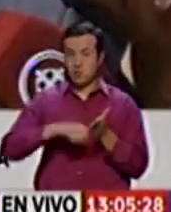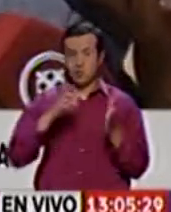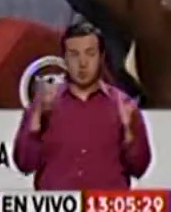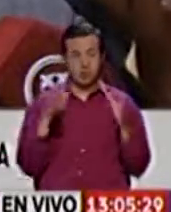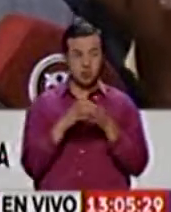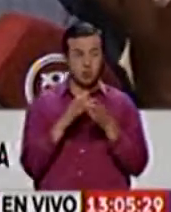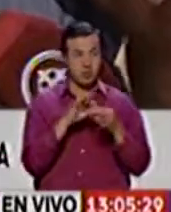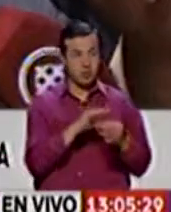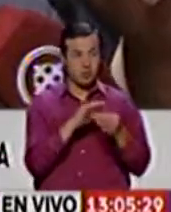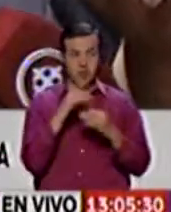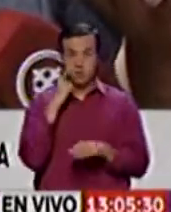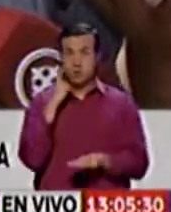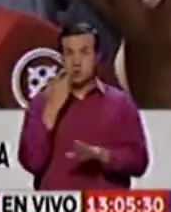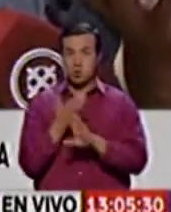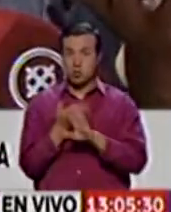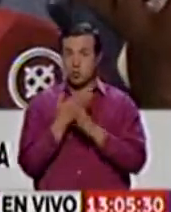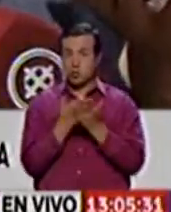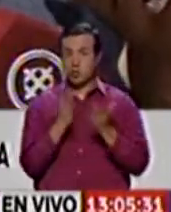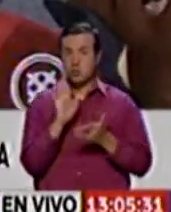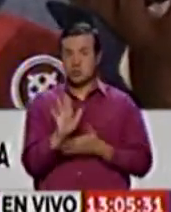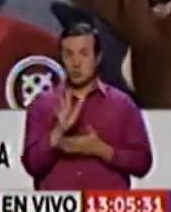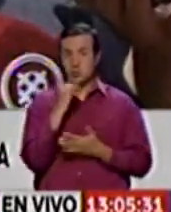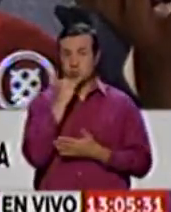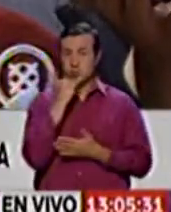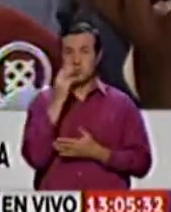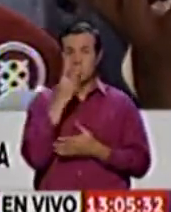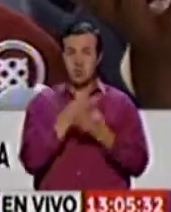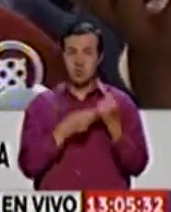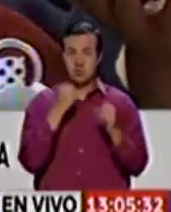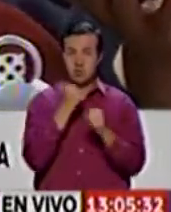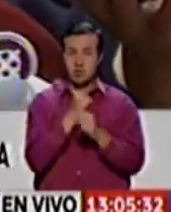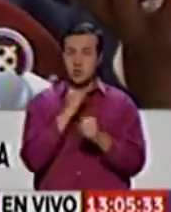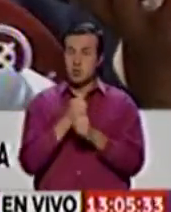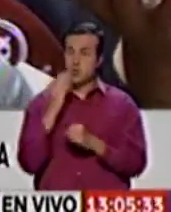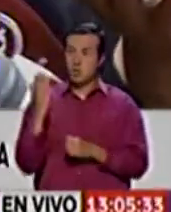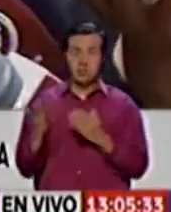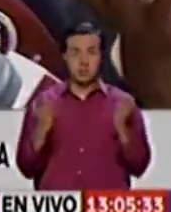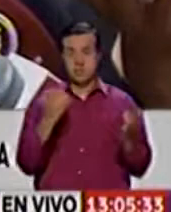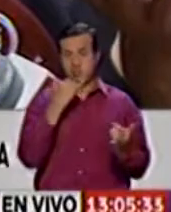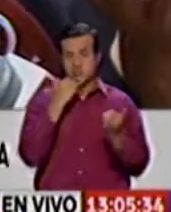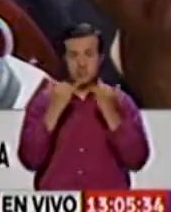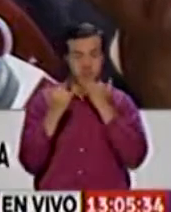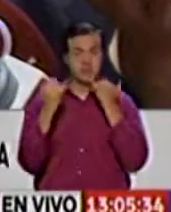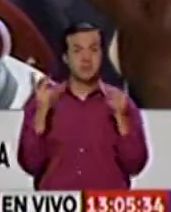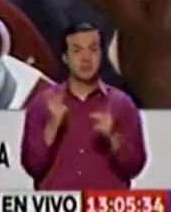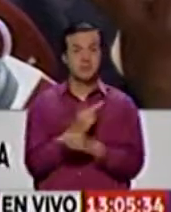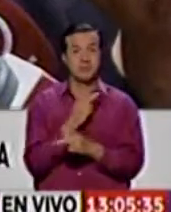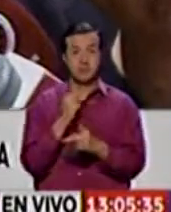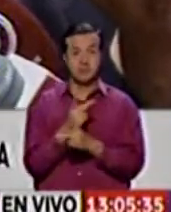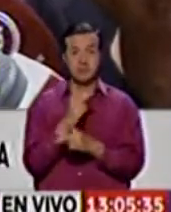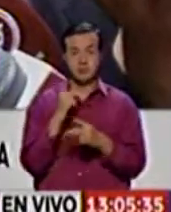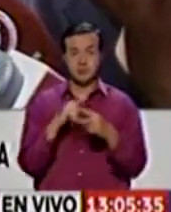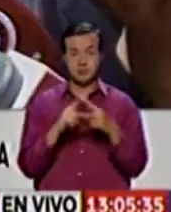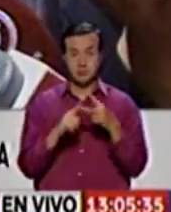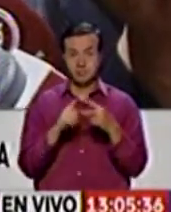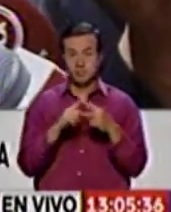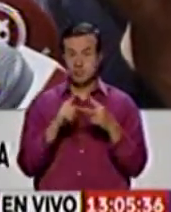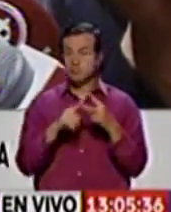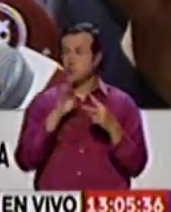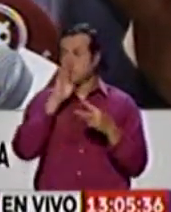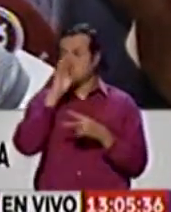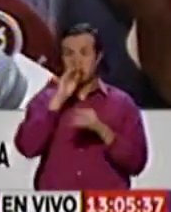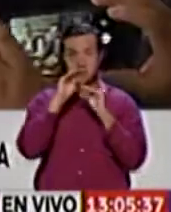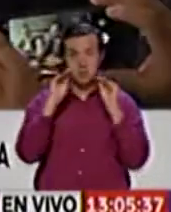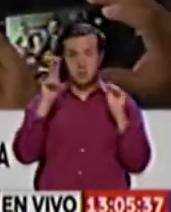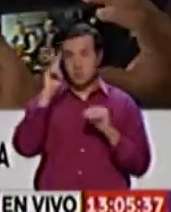cual demuestra fehacientemente de que él estaba incurriendo en pluriempleo. Y ahí se configuran posiblemente el otro delito que siempre ha hablado, que es el